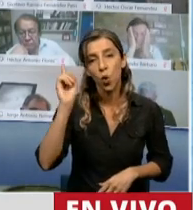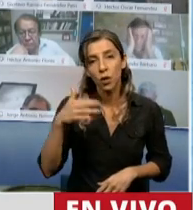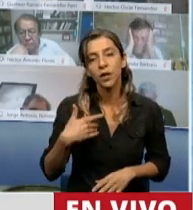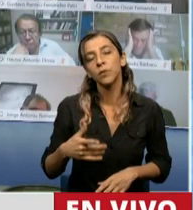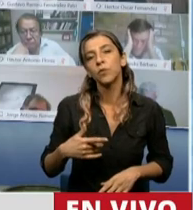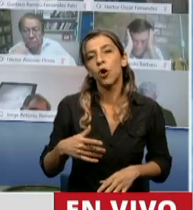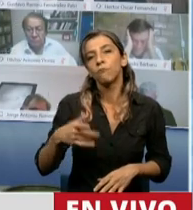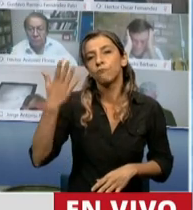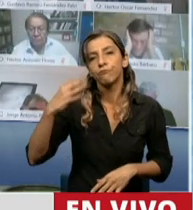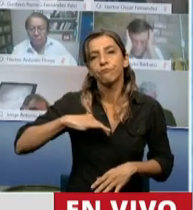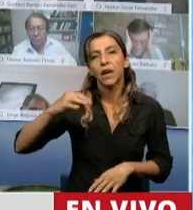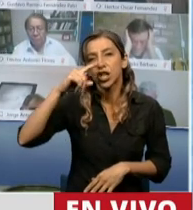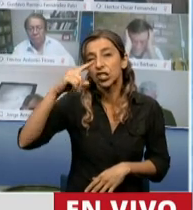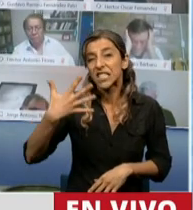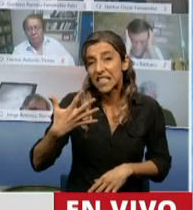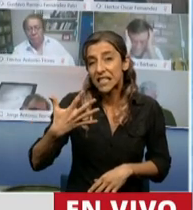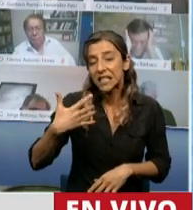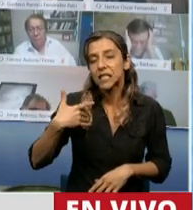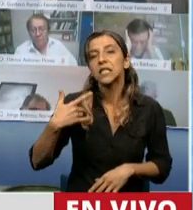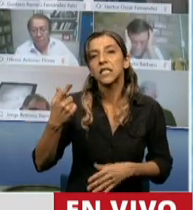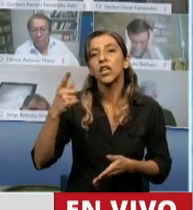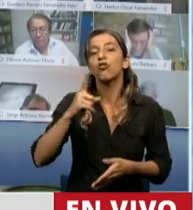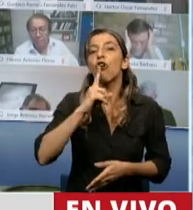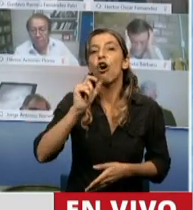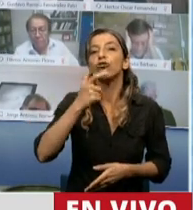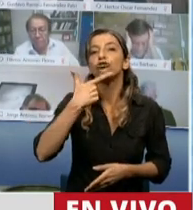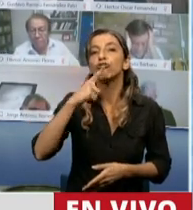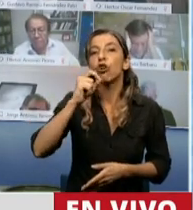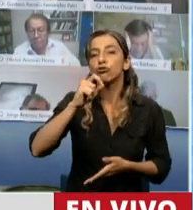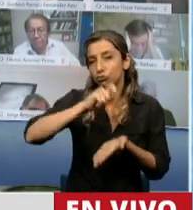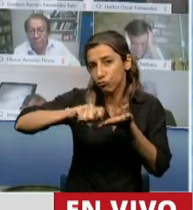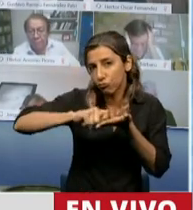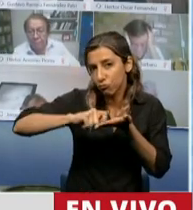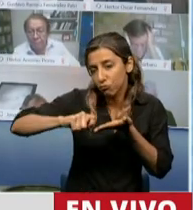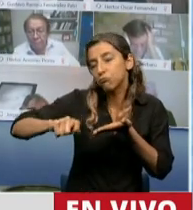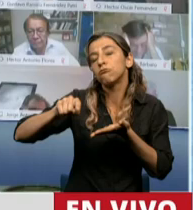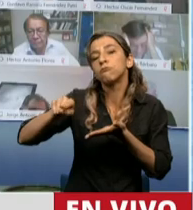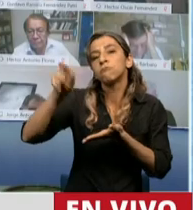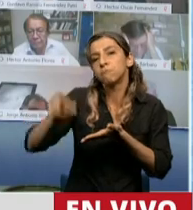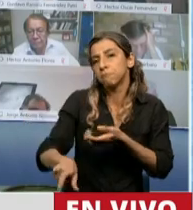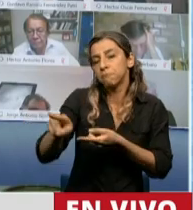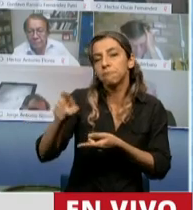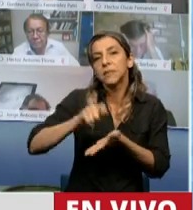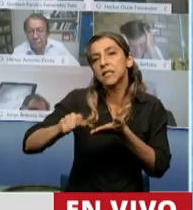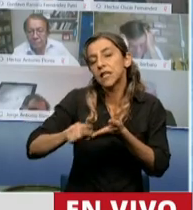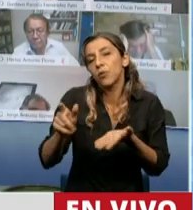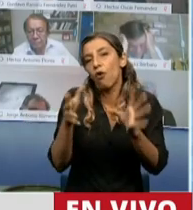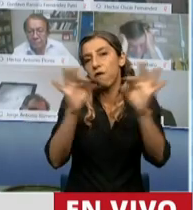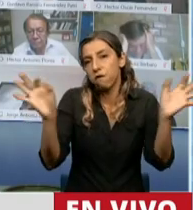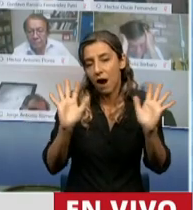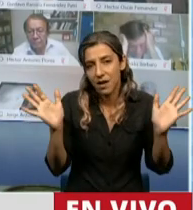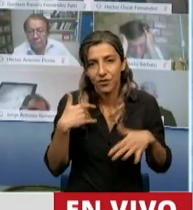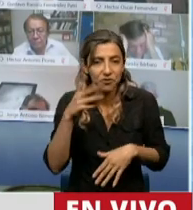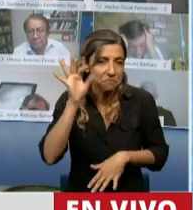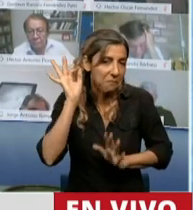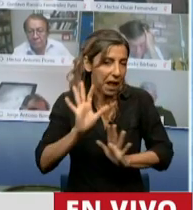junio del 75 de Agustín Tosco. Hoy hubo muchos homenajes, yo elijo de manera este.